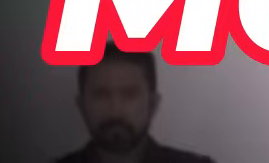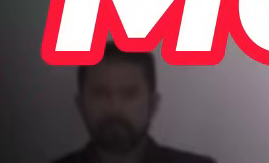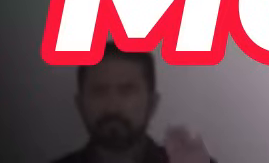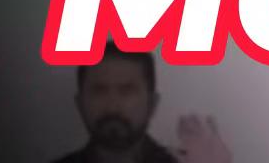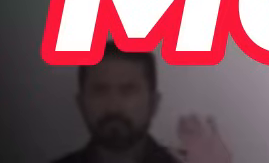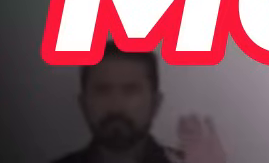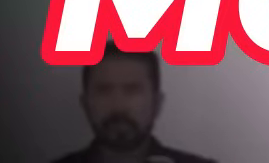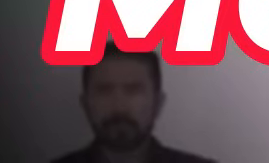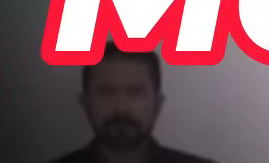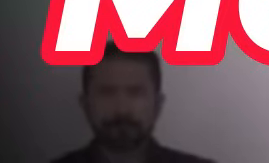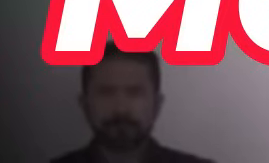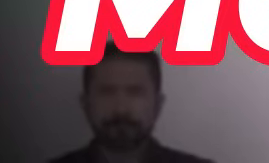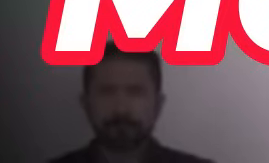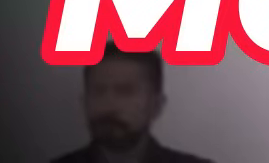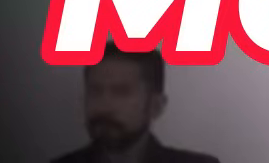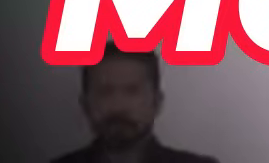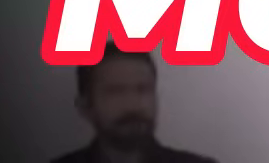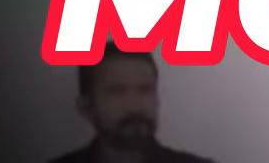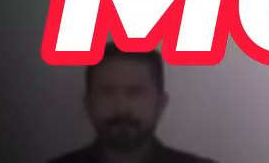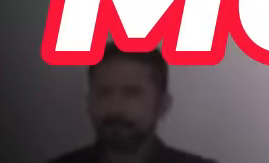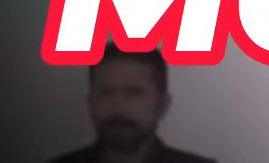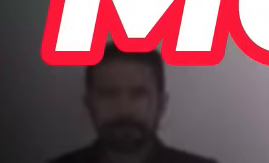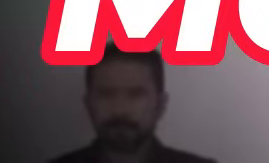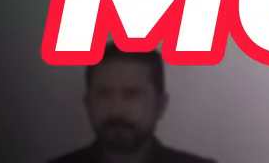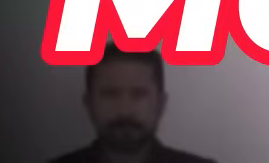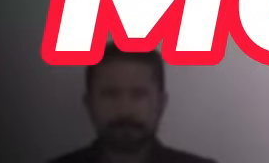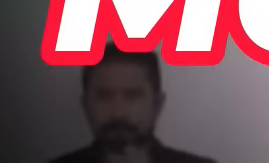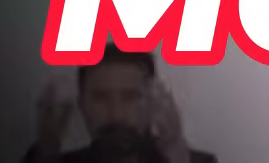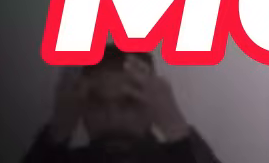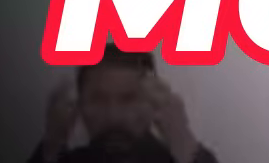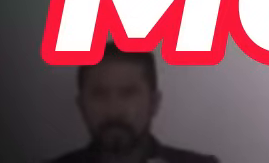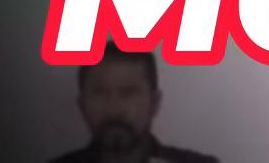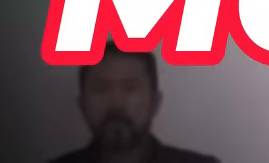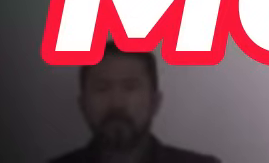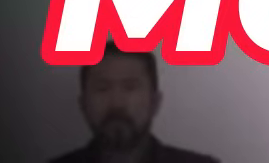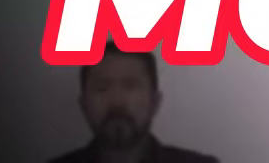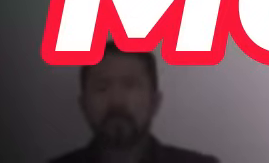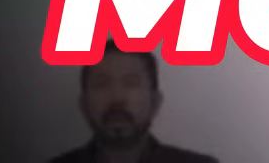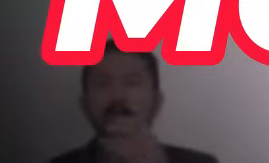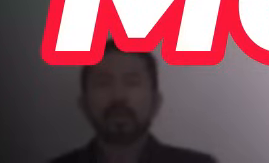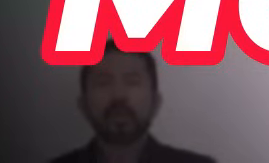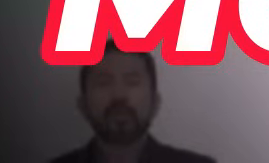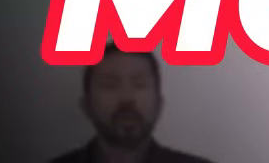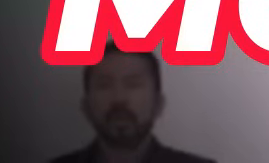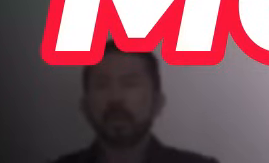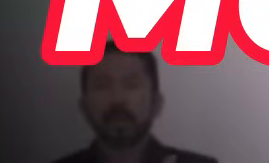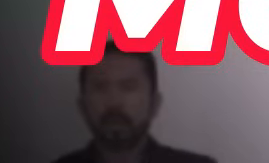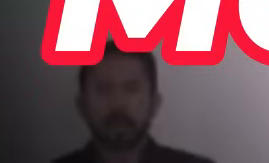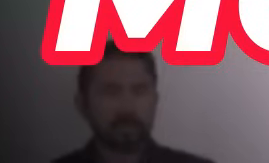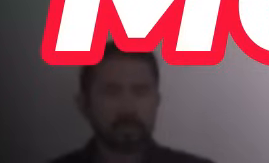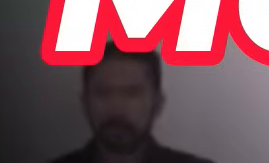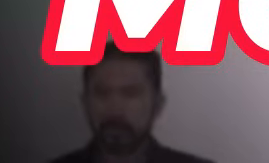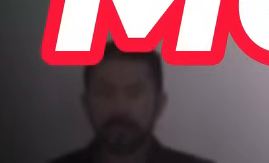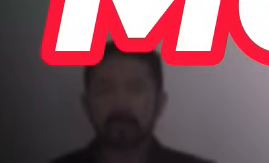las finanzas públicas no es la asamblea legislativa la que tiene que decidir la forma o cuáles proyectos se deberían desarrollar en ese